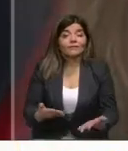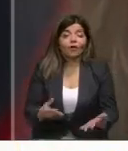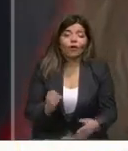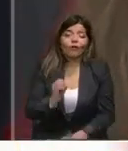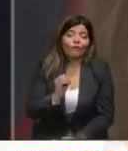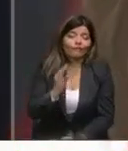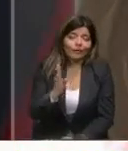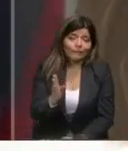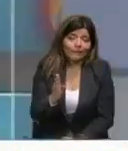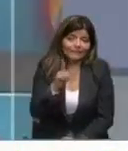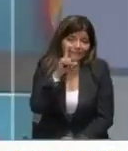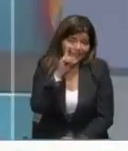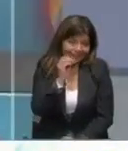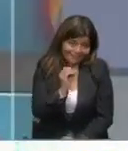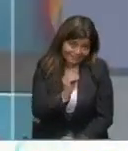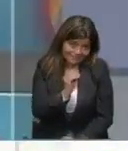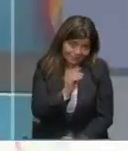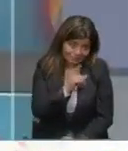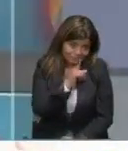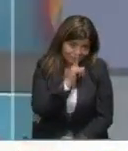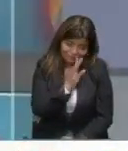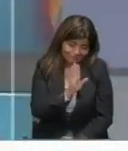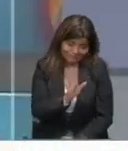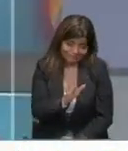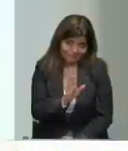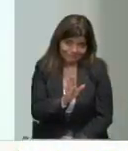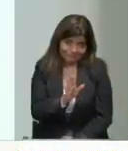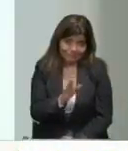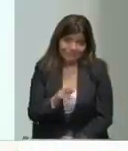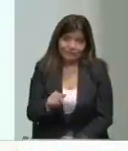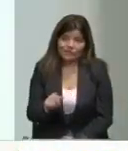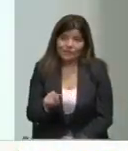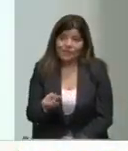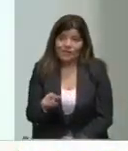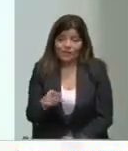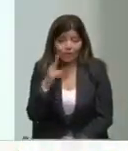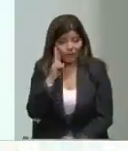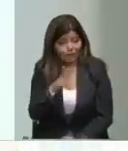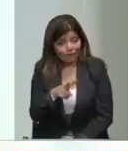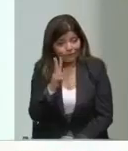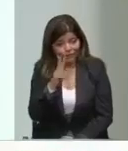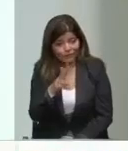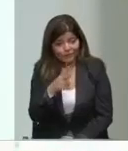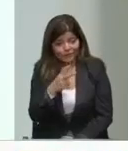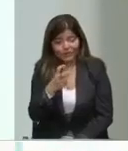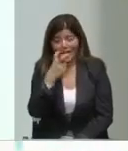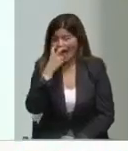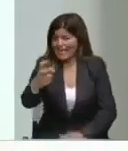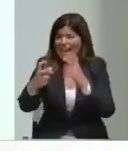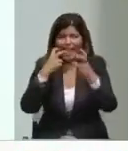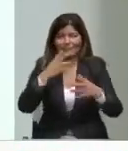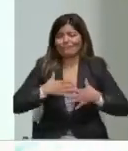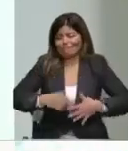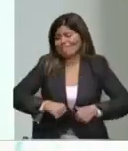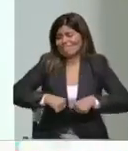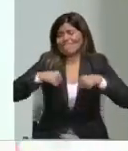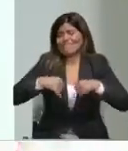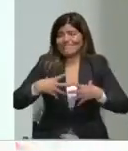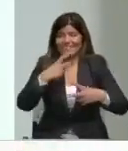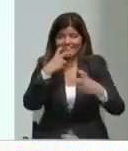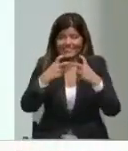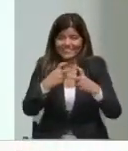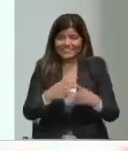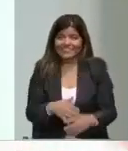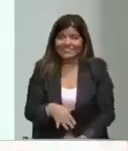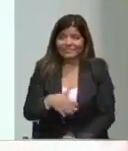Obviamente, el tío no pudo quedar al margen. Yo no, ahí se ve en la grabación, al escuchar un grito, y ese es mío. Lo